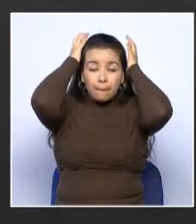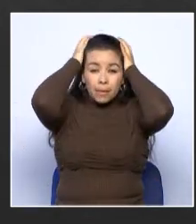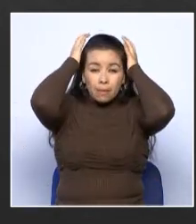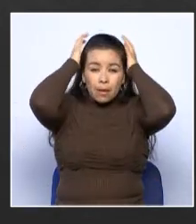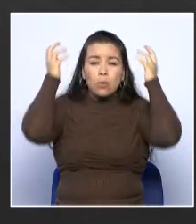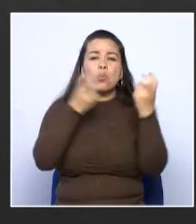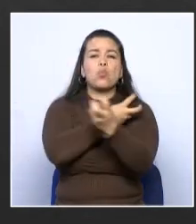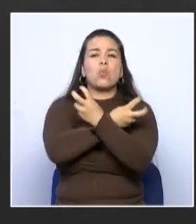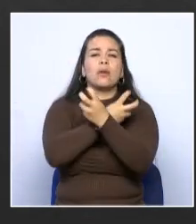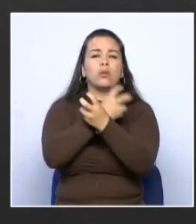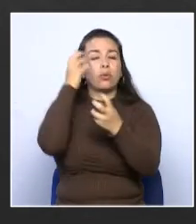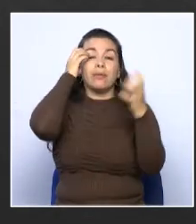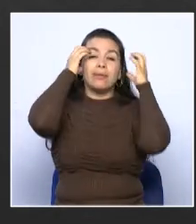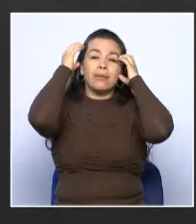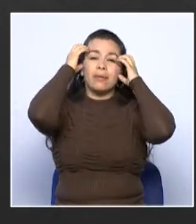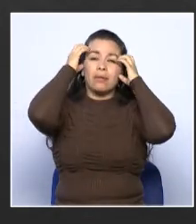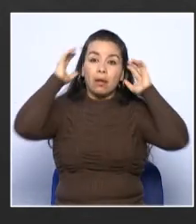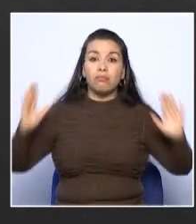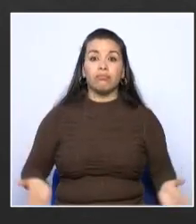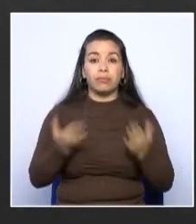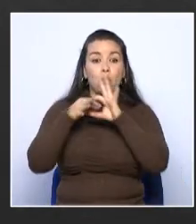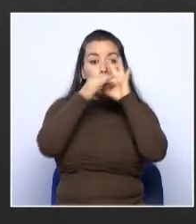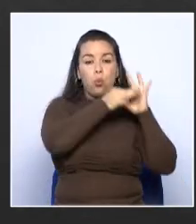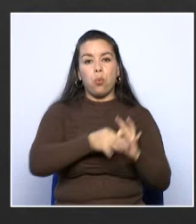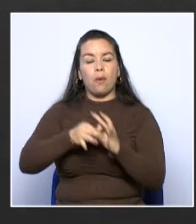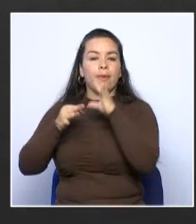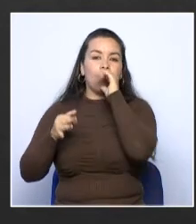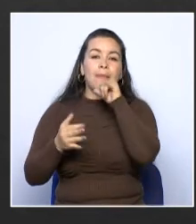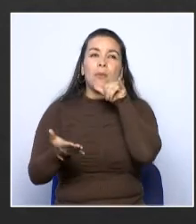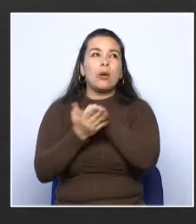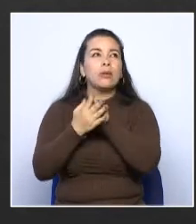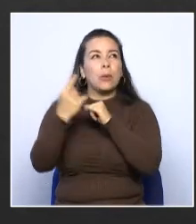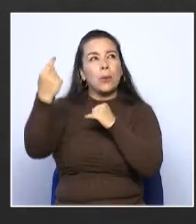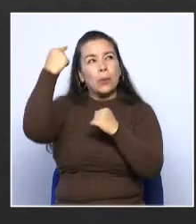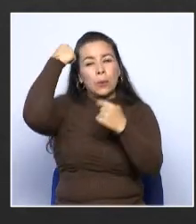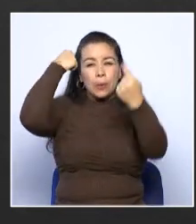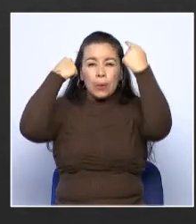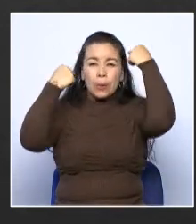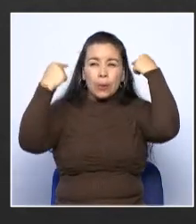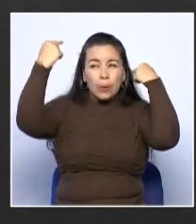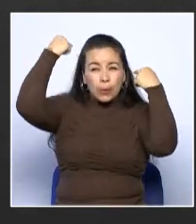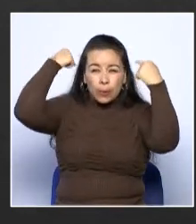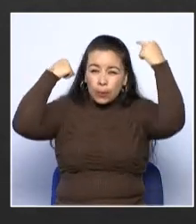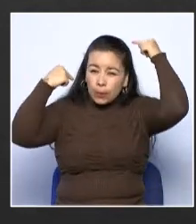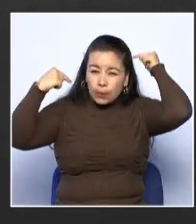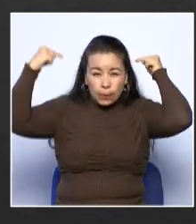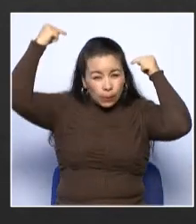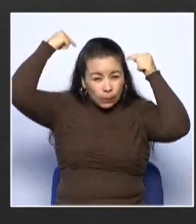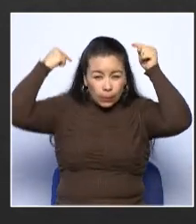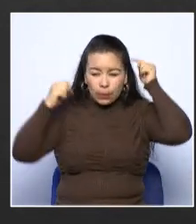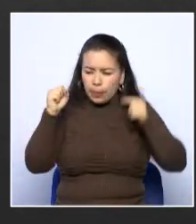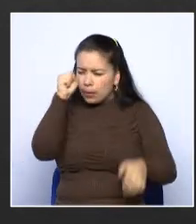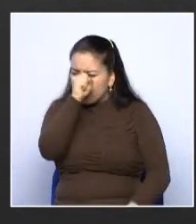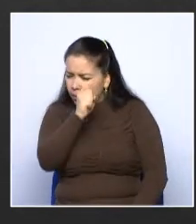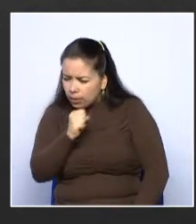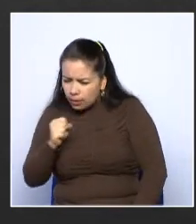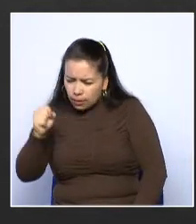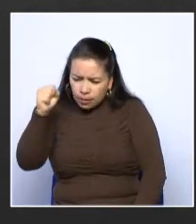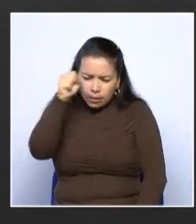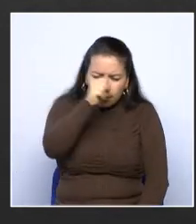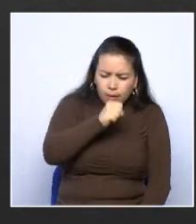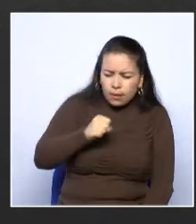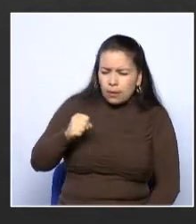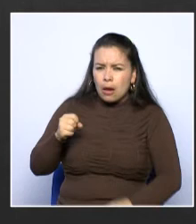los huesitos de la cabeza todavía no se han unido, entonces por esos huequitos, ¿sí?, nosotros nos metemos y podemos ver una gran cantidad de